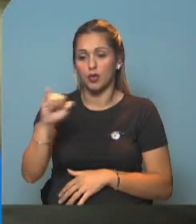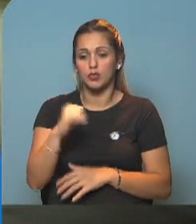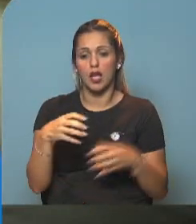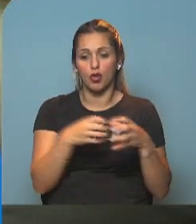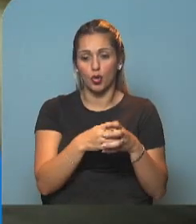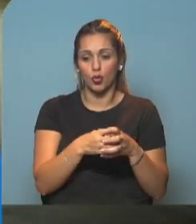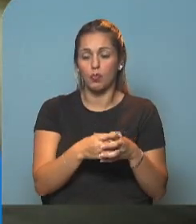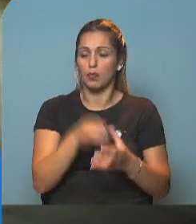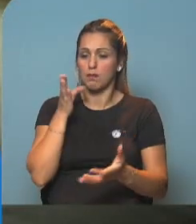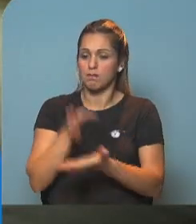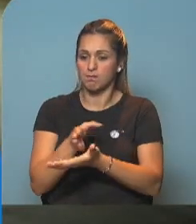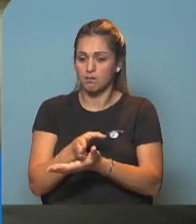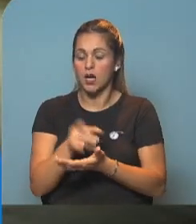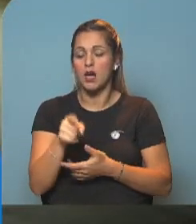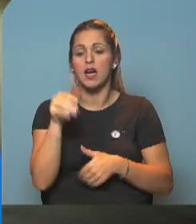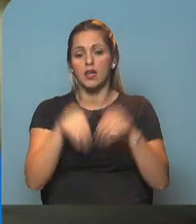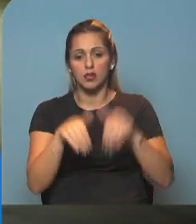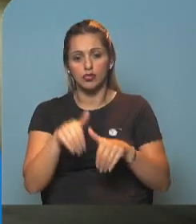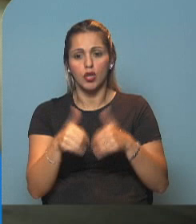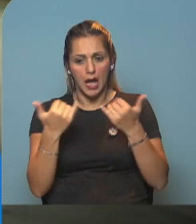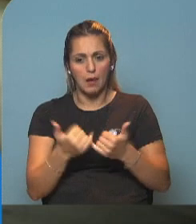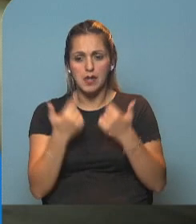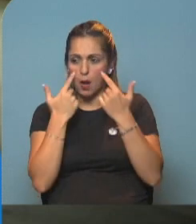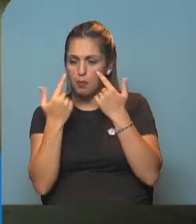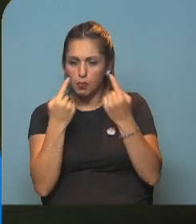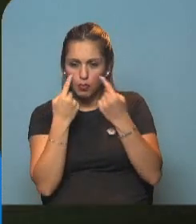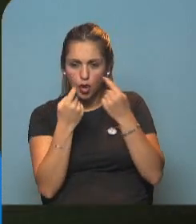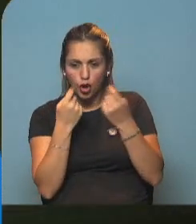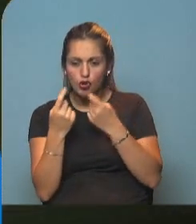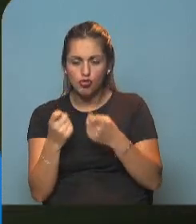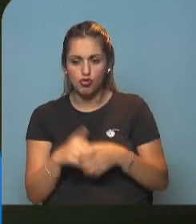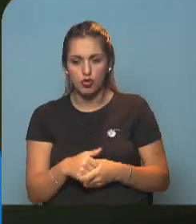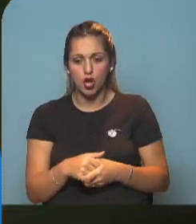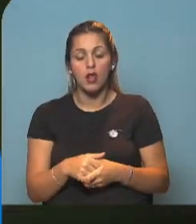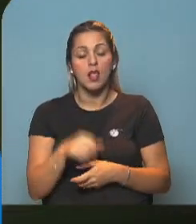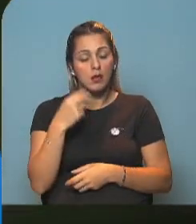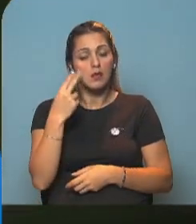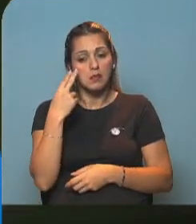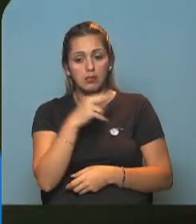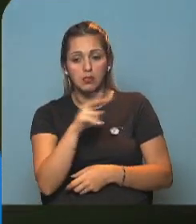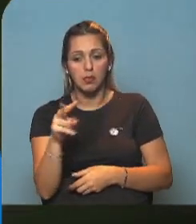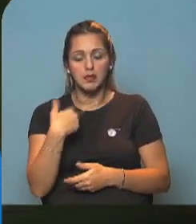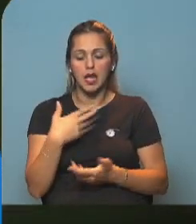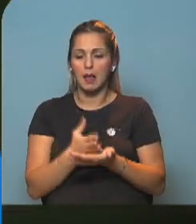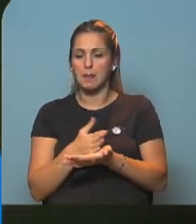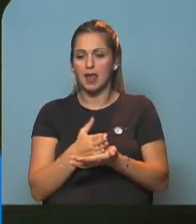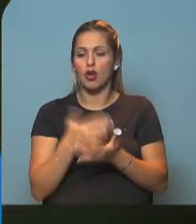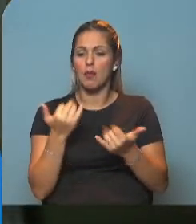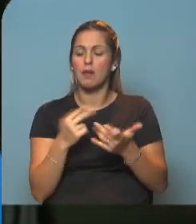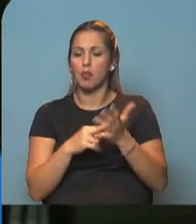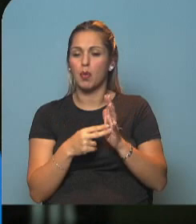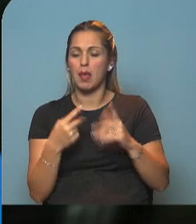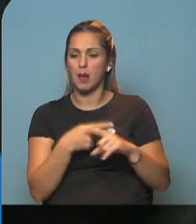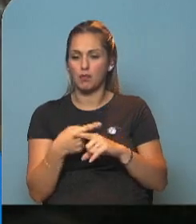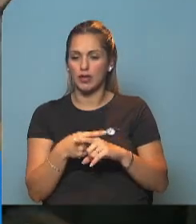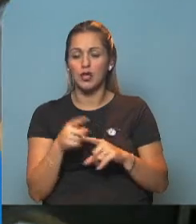más dura, las elecciones contaron con observadores internacionales y además con el visto bueno de mediadores en el conflicto político, como